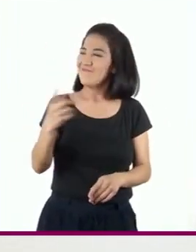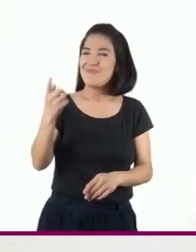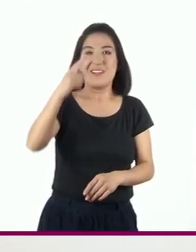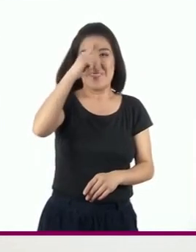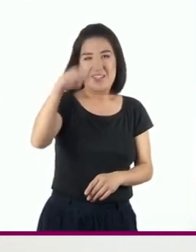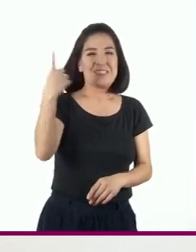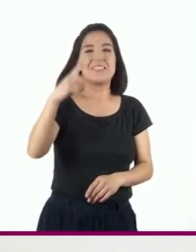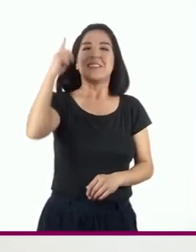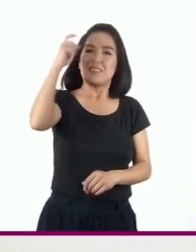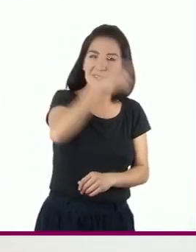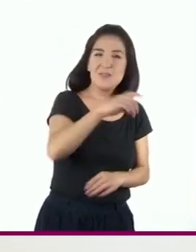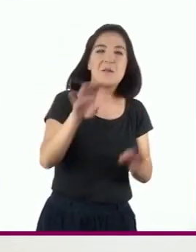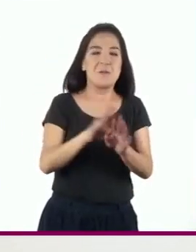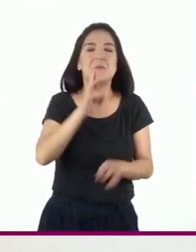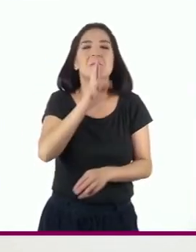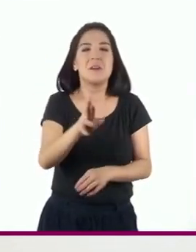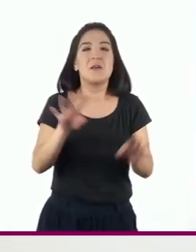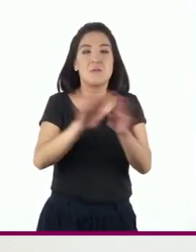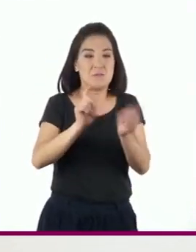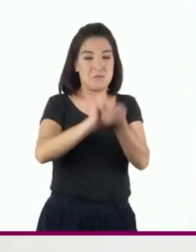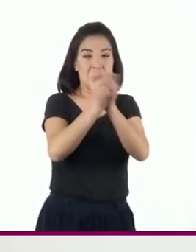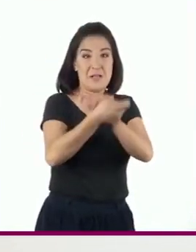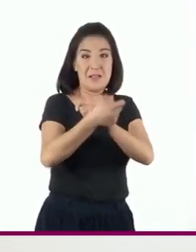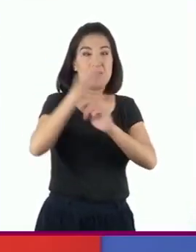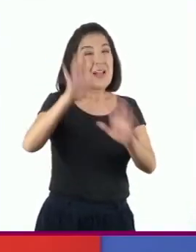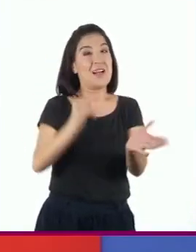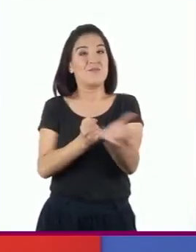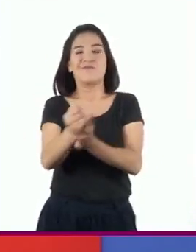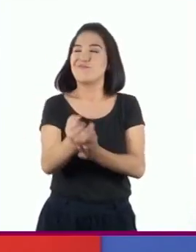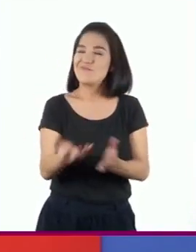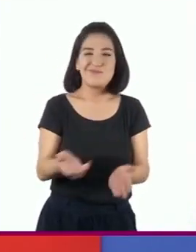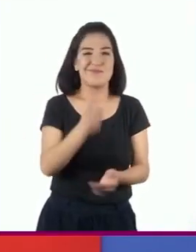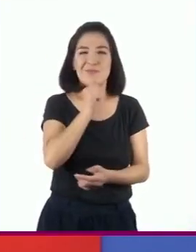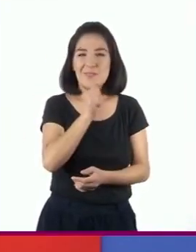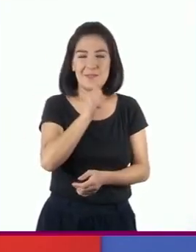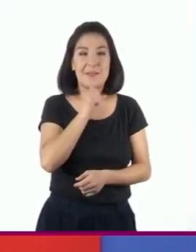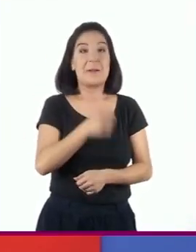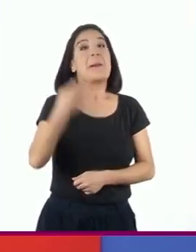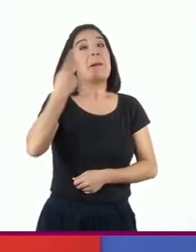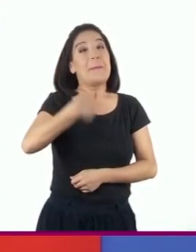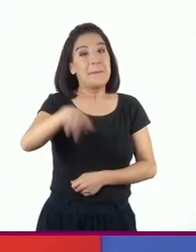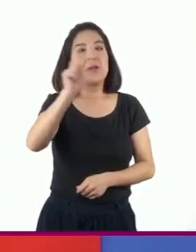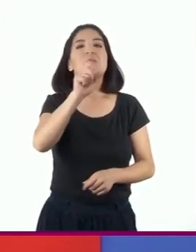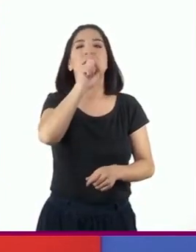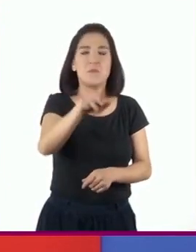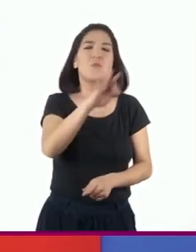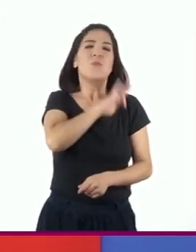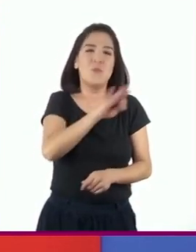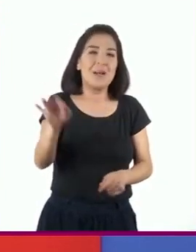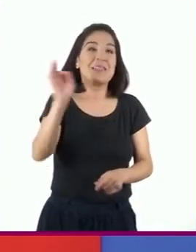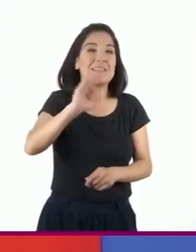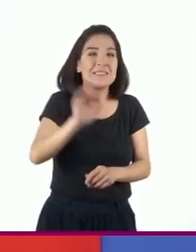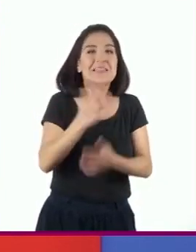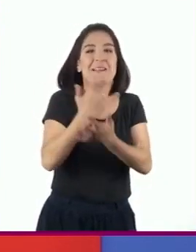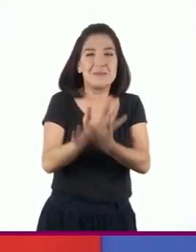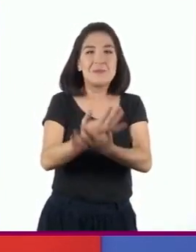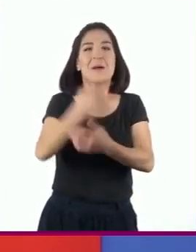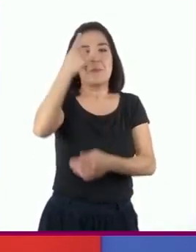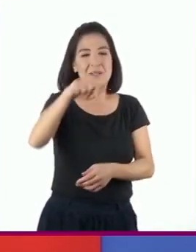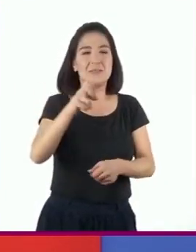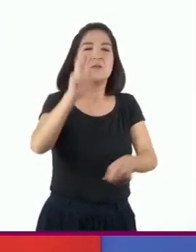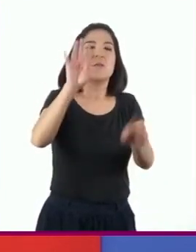provoca cambios evolutivos. La evolución relacionada con el calentamiento se ha descubierto en varias